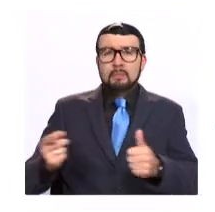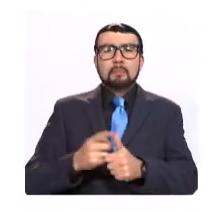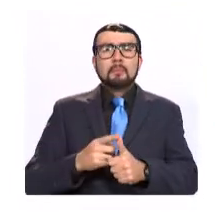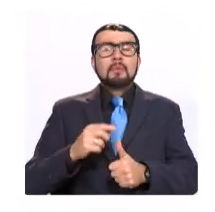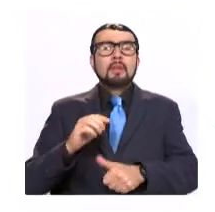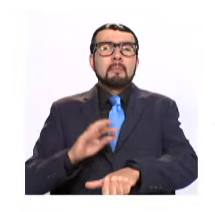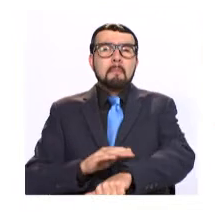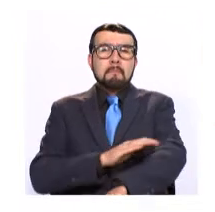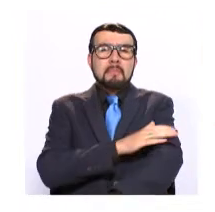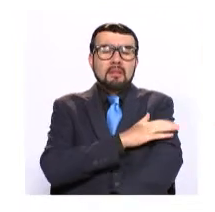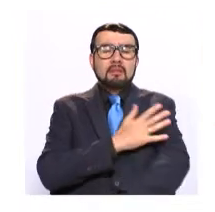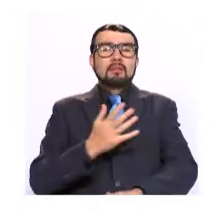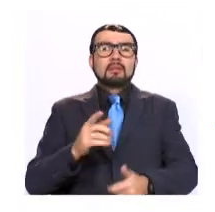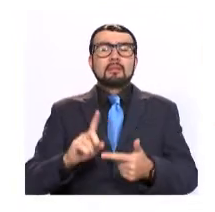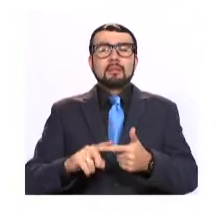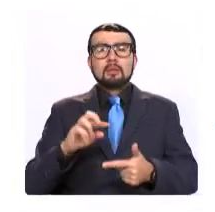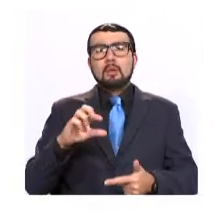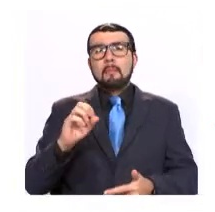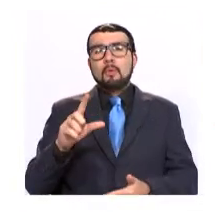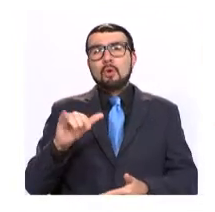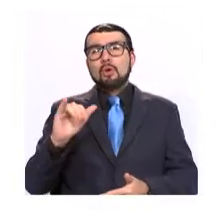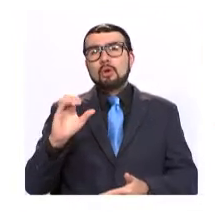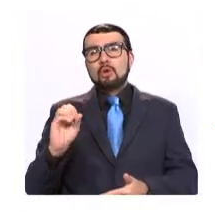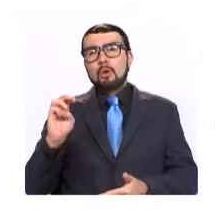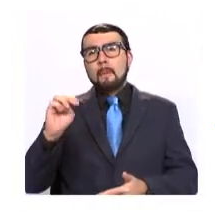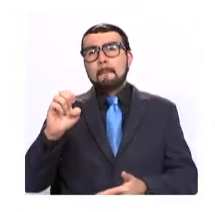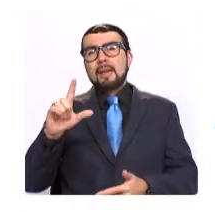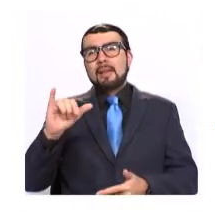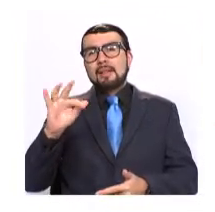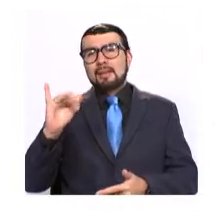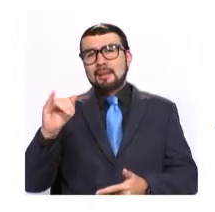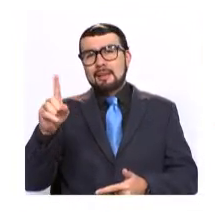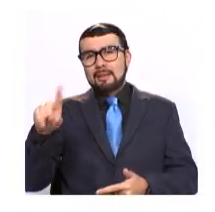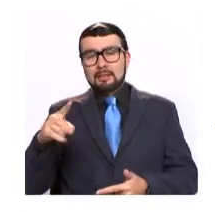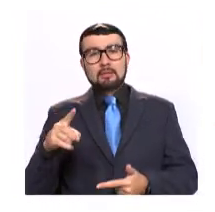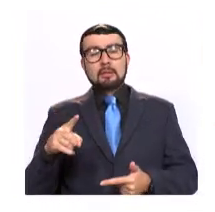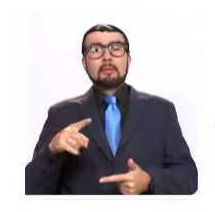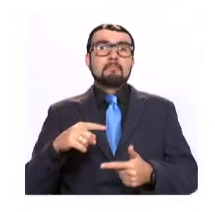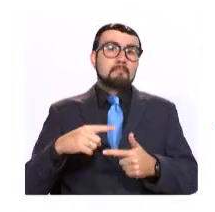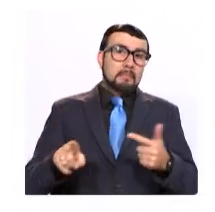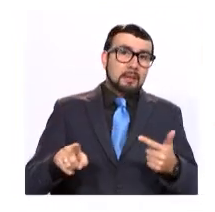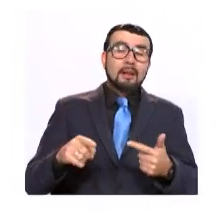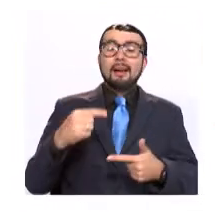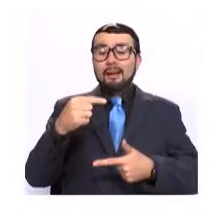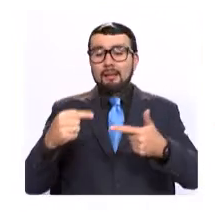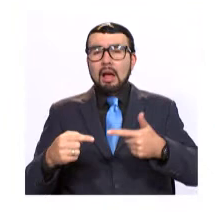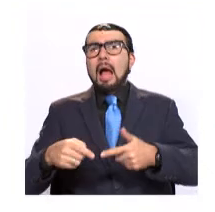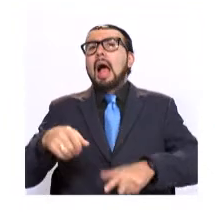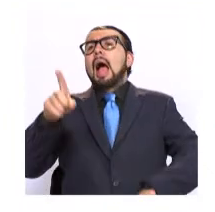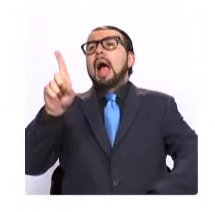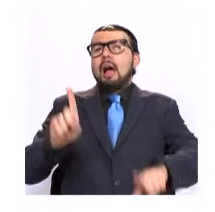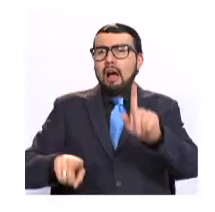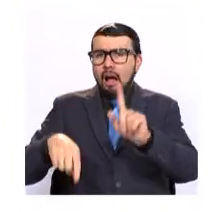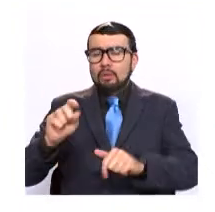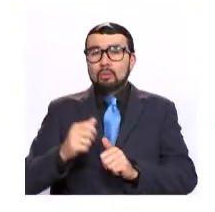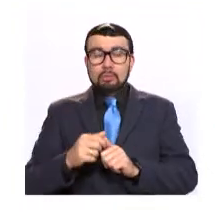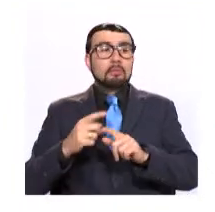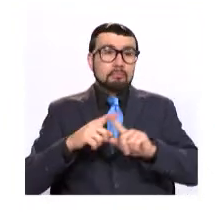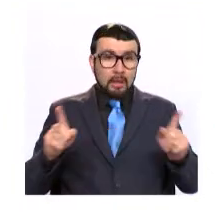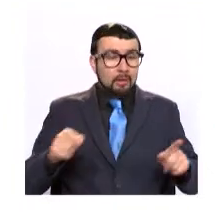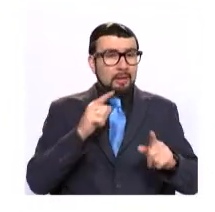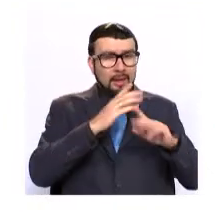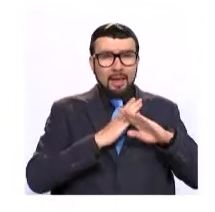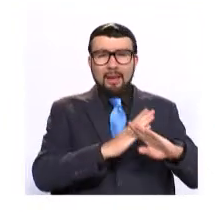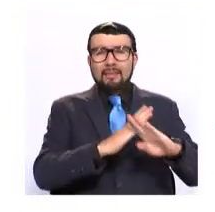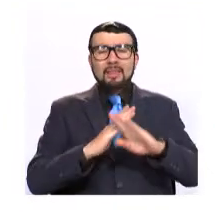y poliomielitis. Sin embargo, han habido casos esporádicos, pero es la forma de poder controlar enfermedades infecciosas,